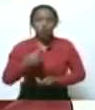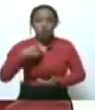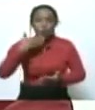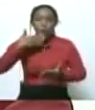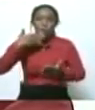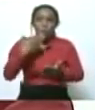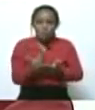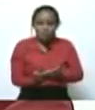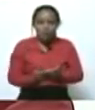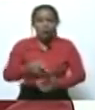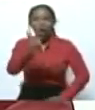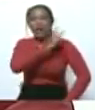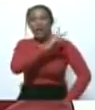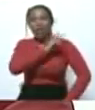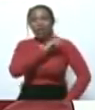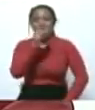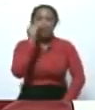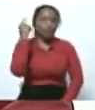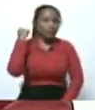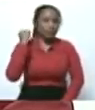a los jefes y jefas de UVC,